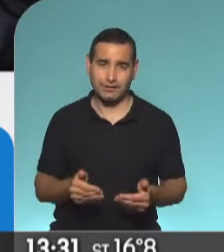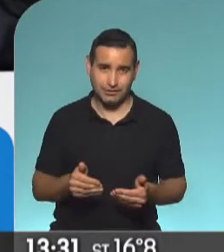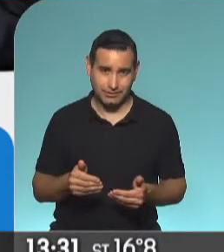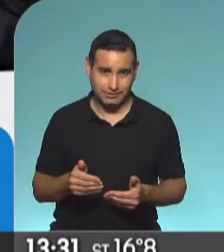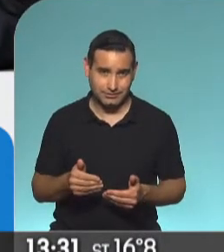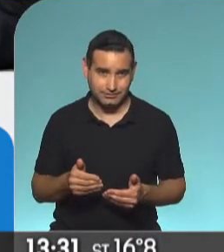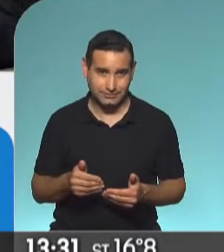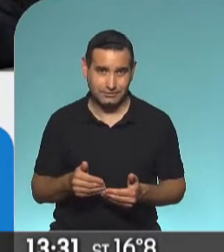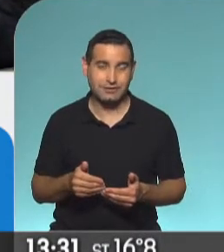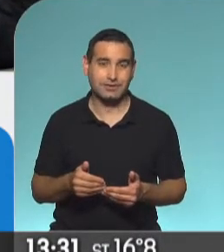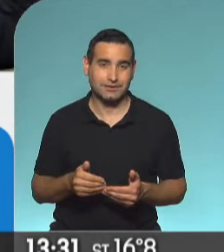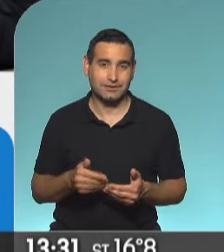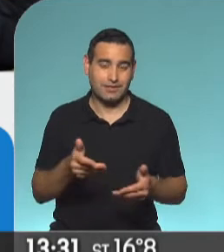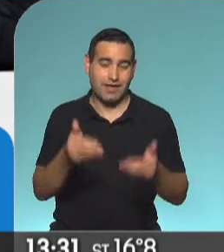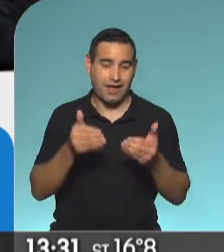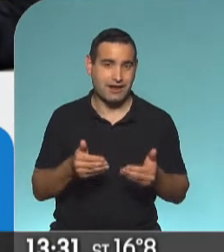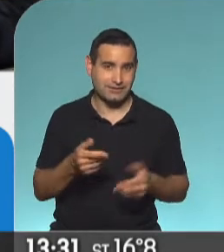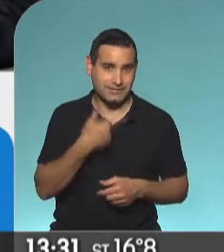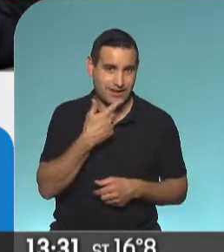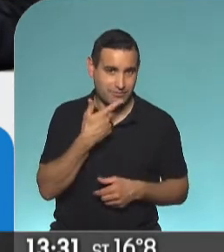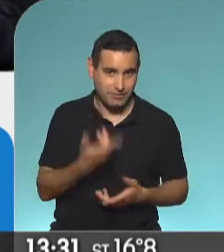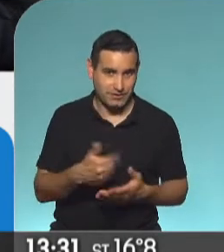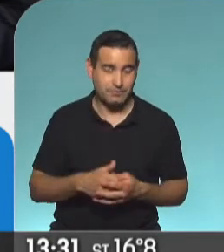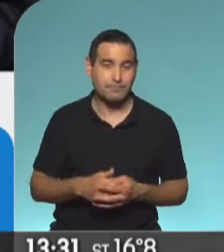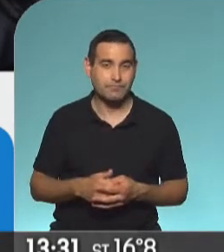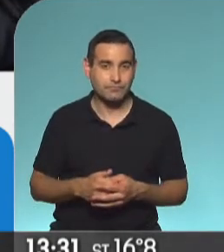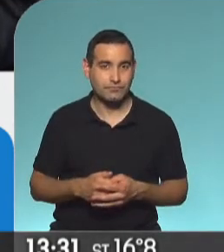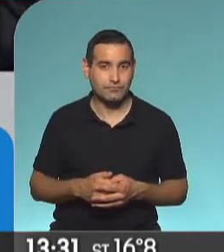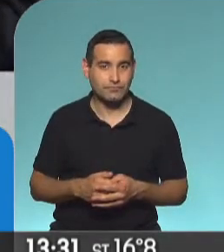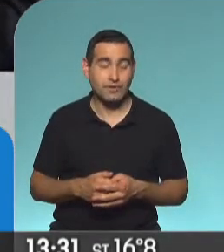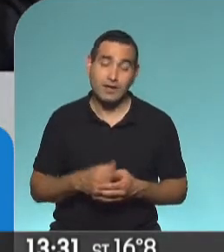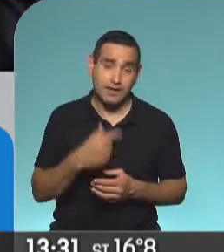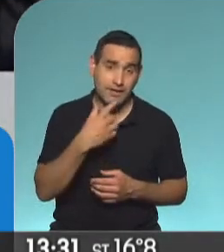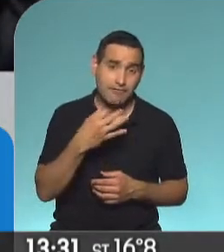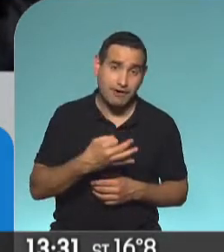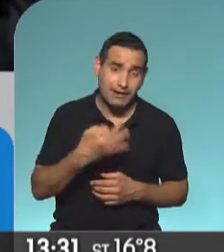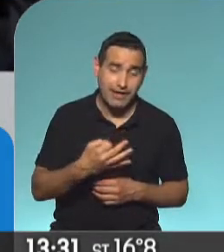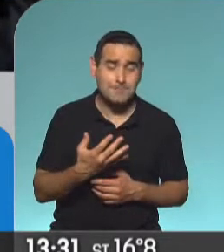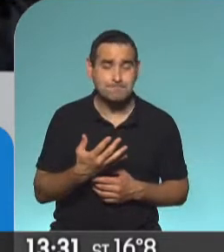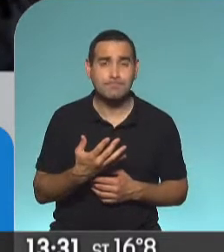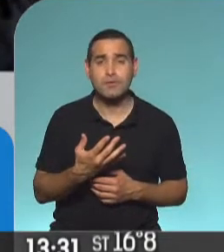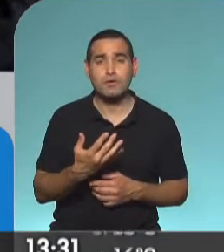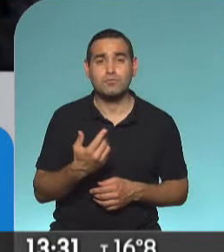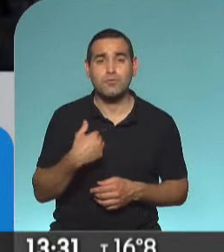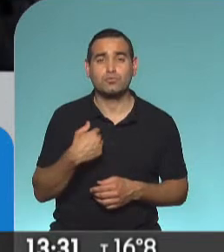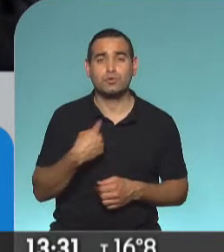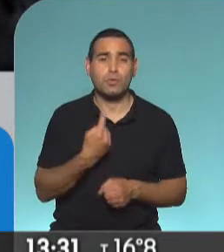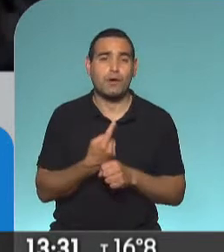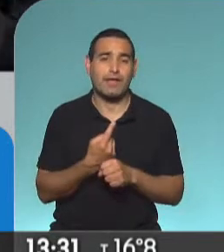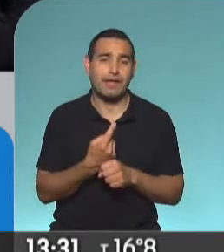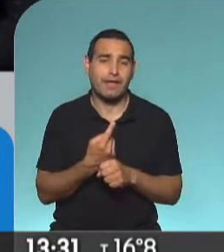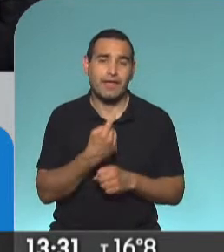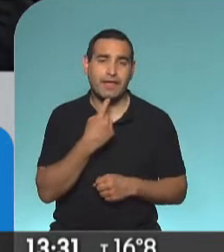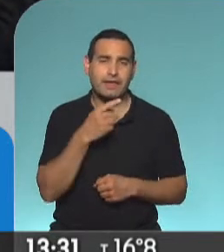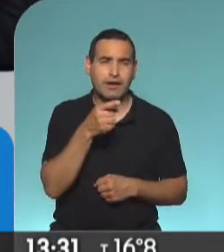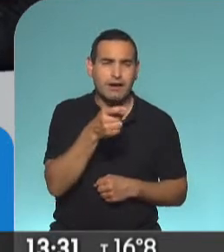a que suceda en septiembre. Y si bien es cierto que uno no puede graficar un